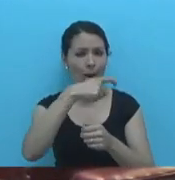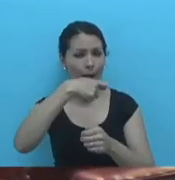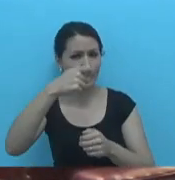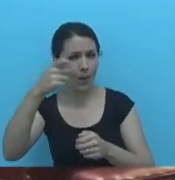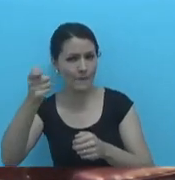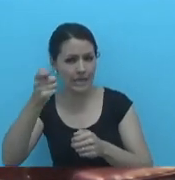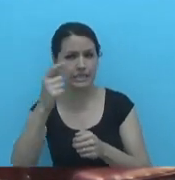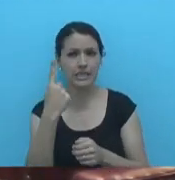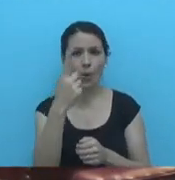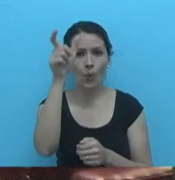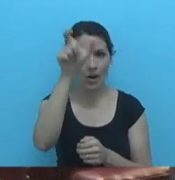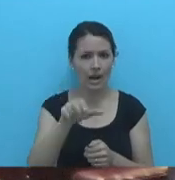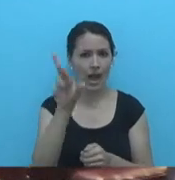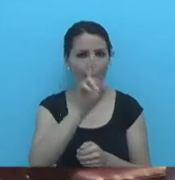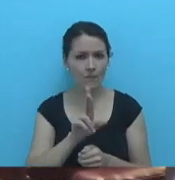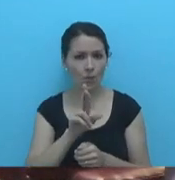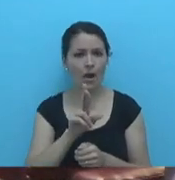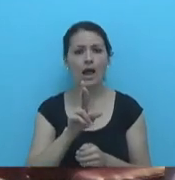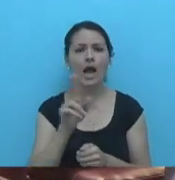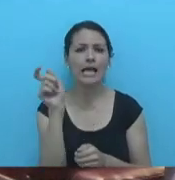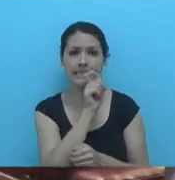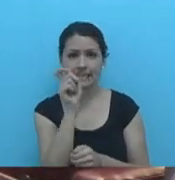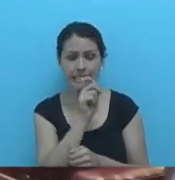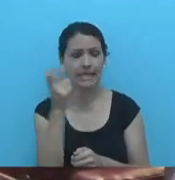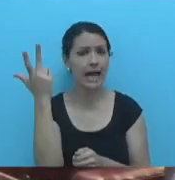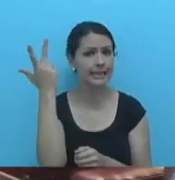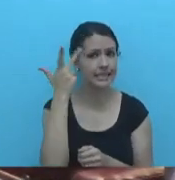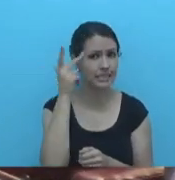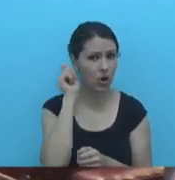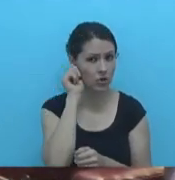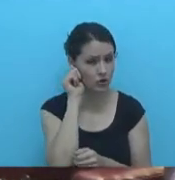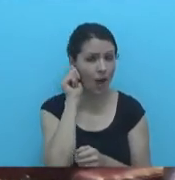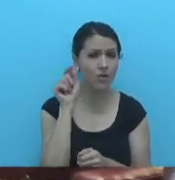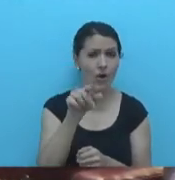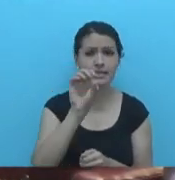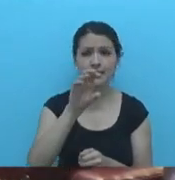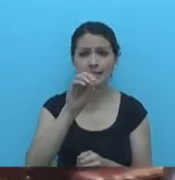joven oriunda de Fortín Olmos, de 18 años de edad, que bueno, estando